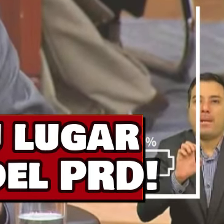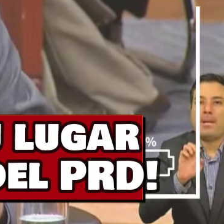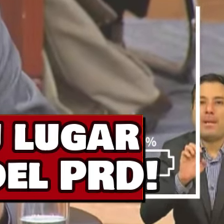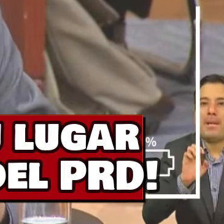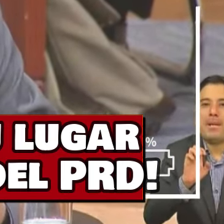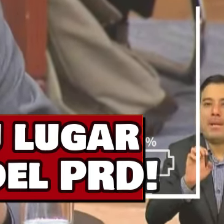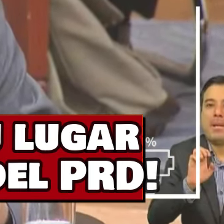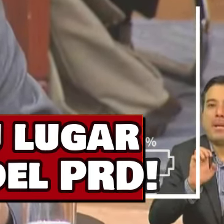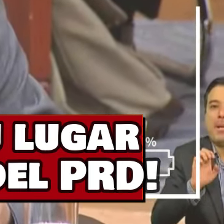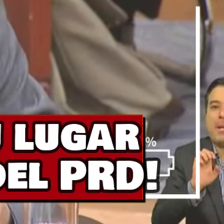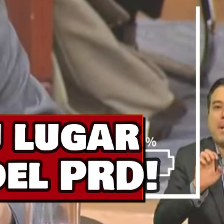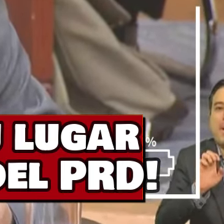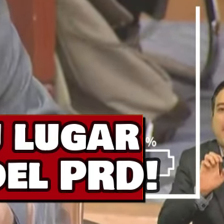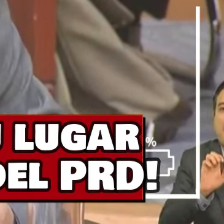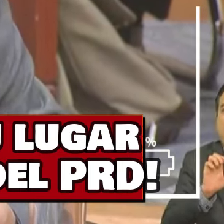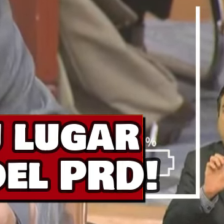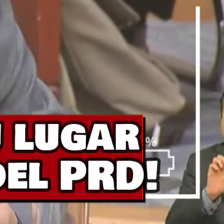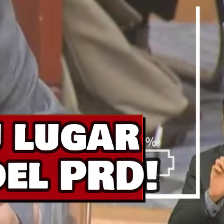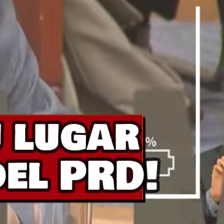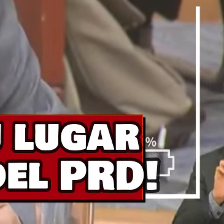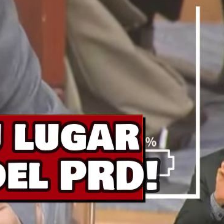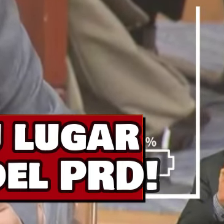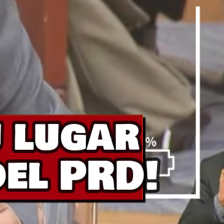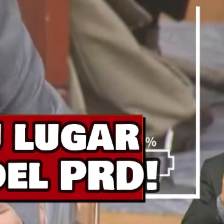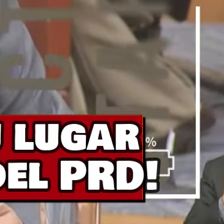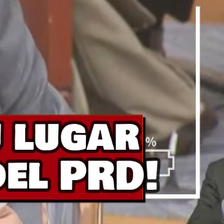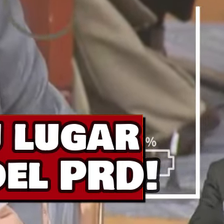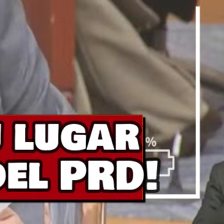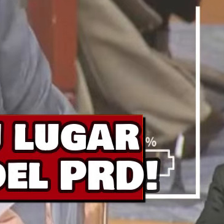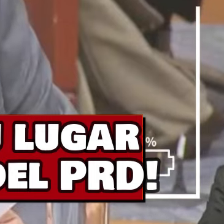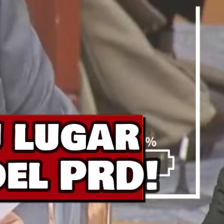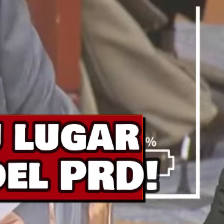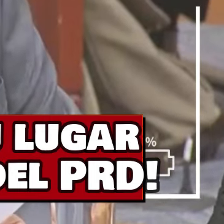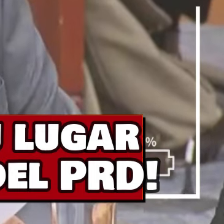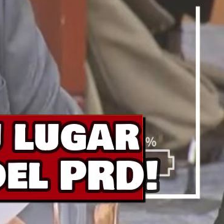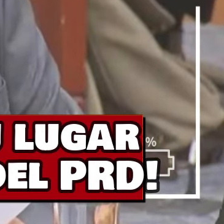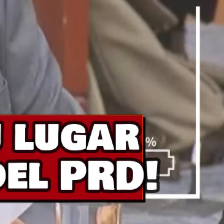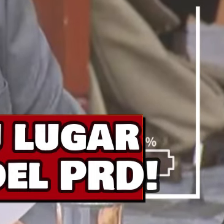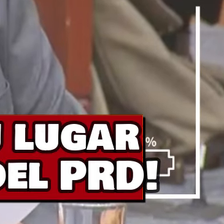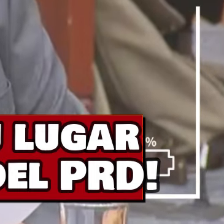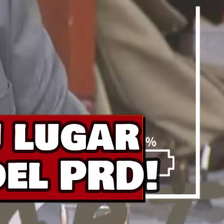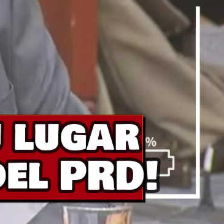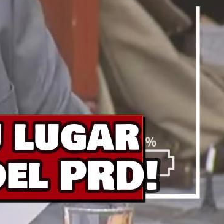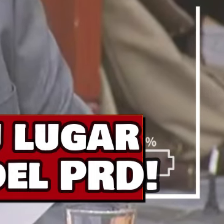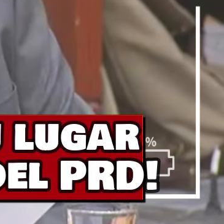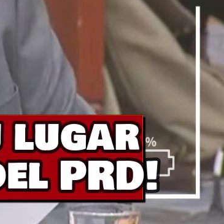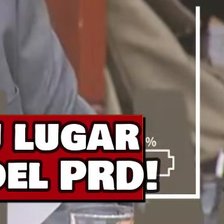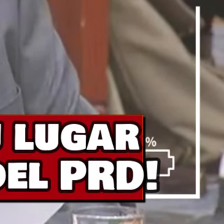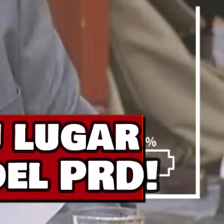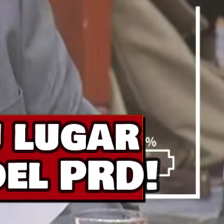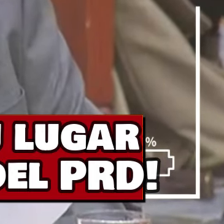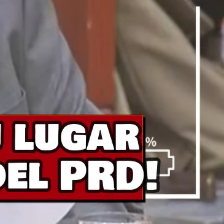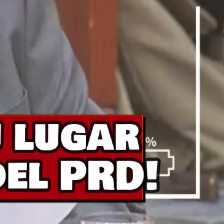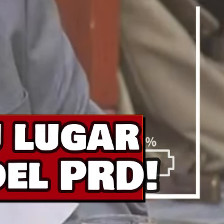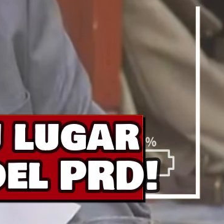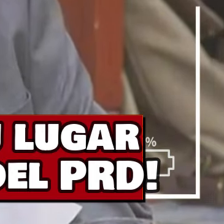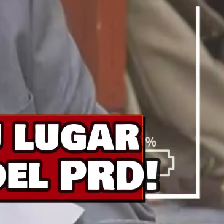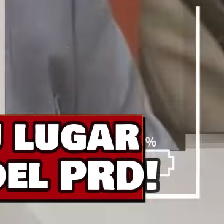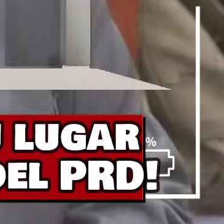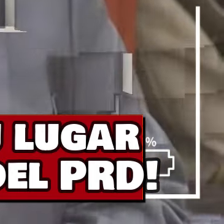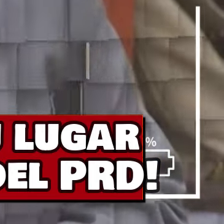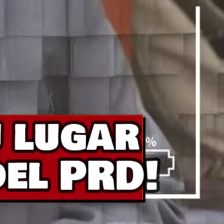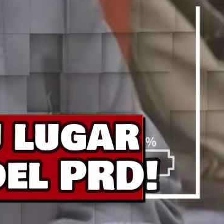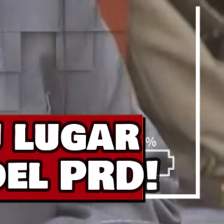a la presidencia, senadurías y diputaciones federales, el consejero Uquibe Espadas dijo que presentan un dictamen resultado